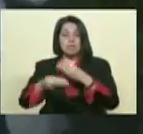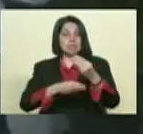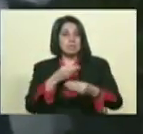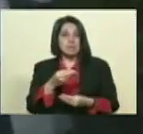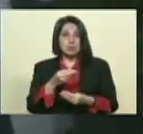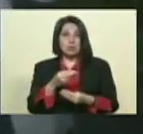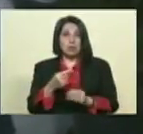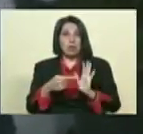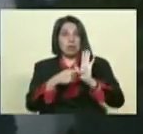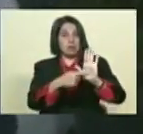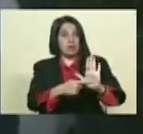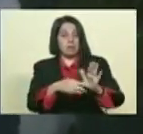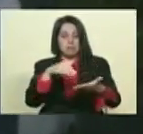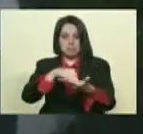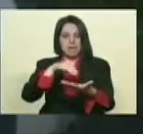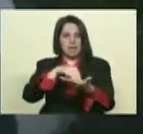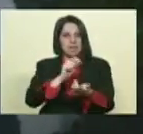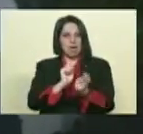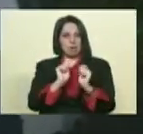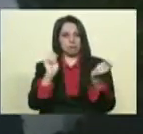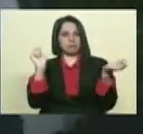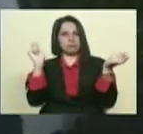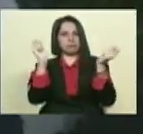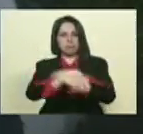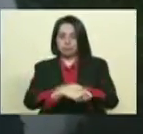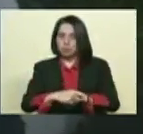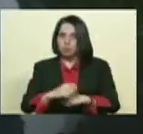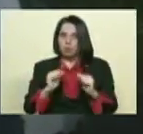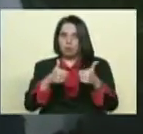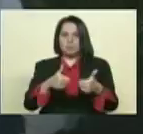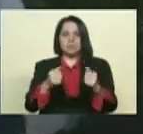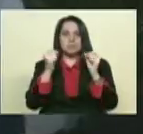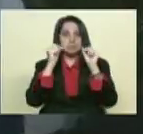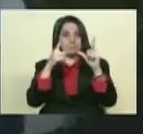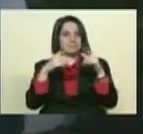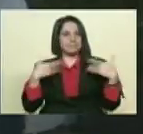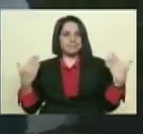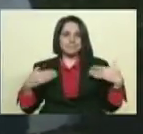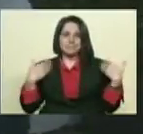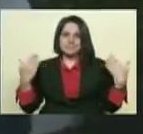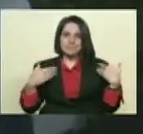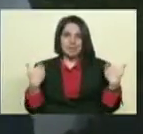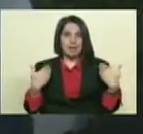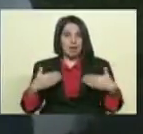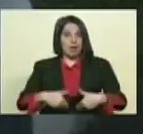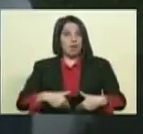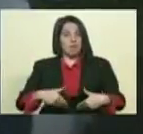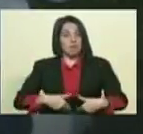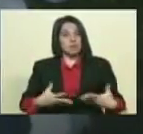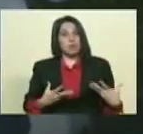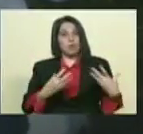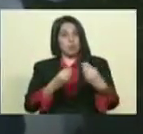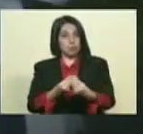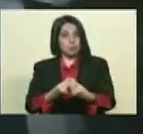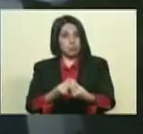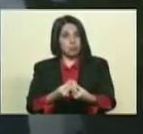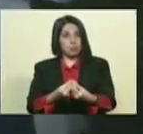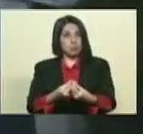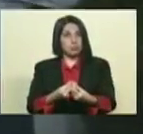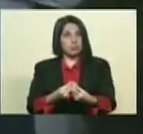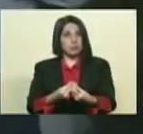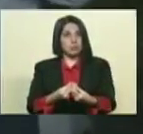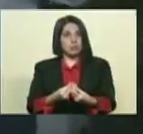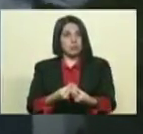reflejarse en una Miranda que despierta su esperanza, que despierta su alegría. Y ese esfuerzo lo estamos haciendo de manera sistemática.